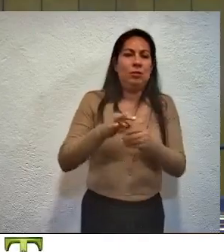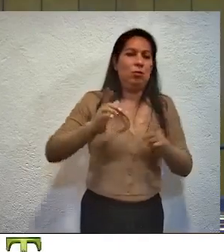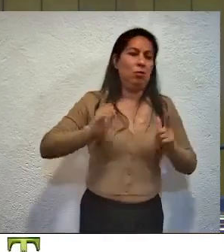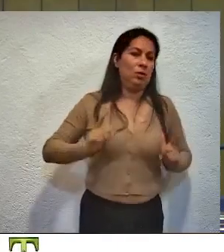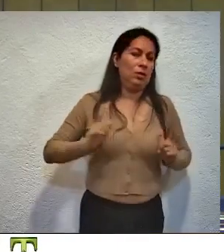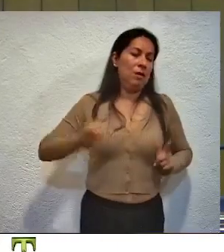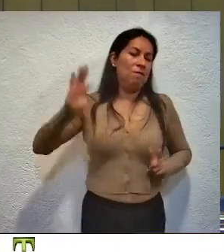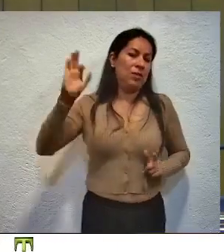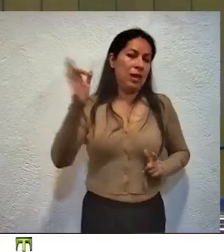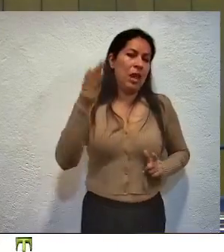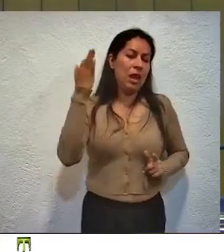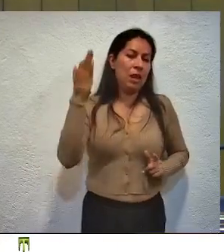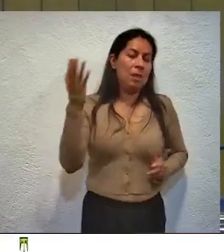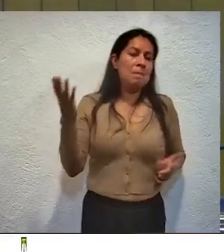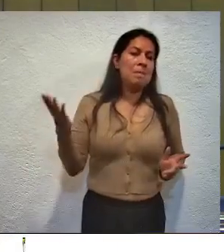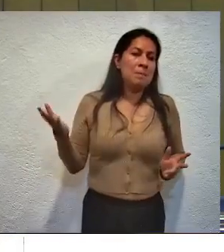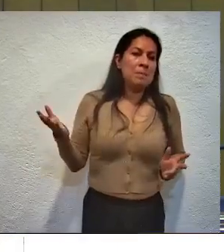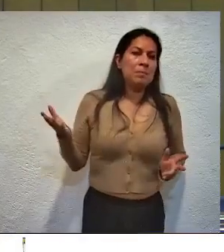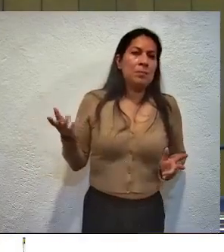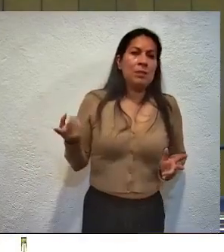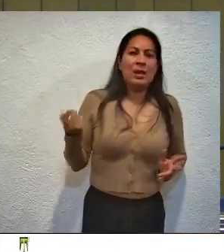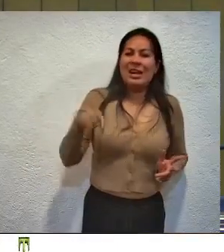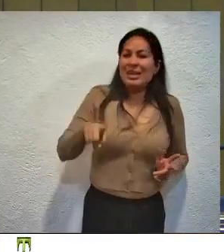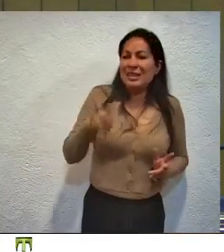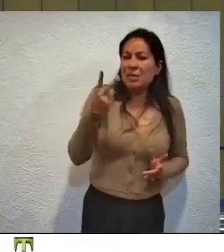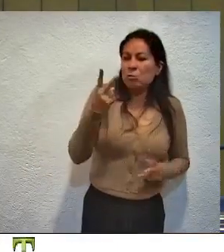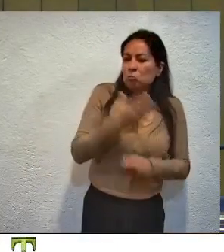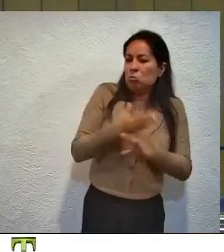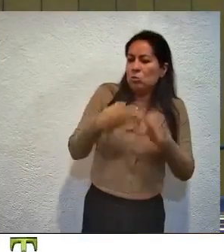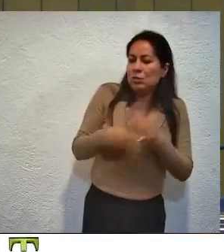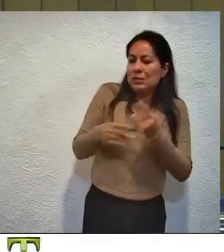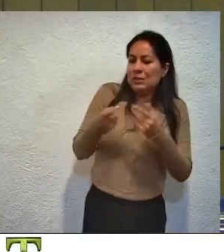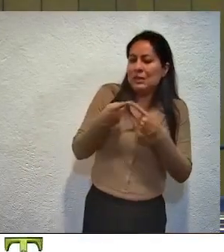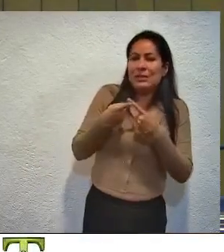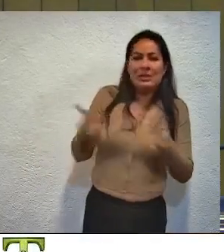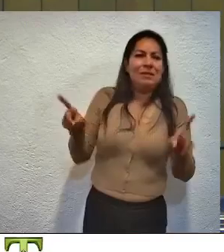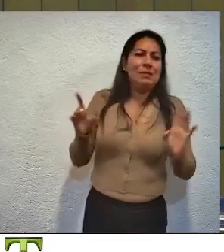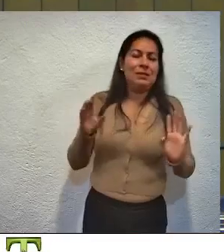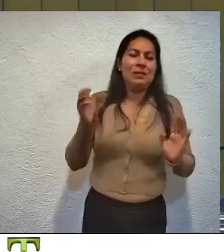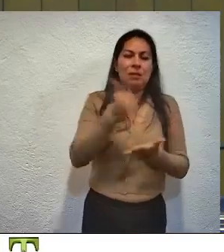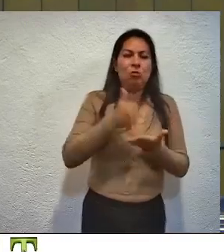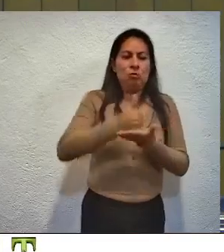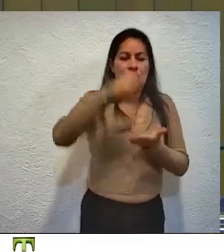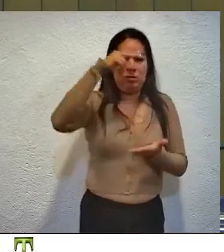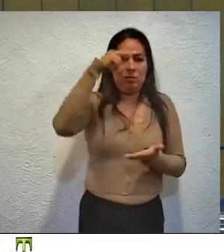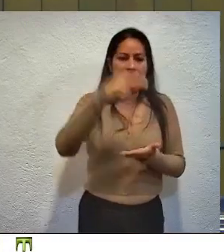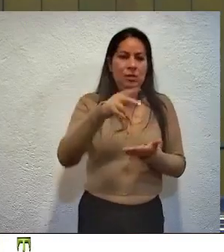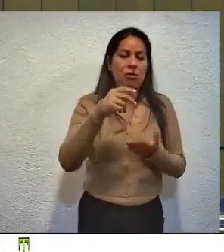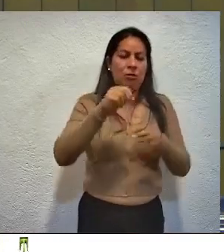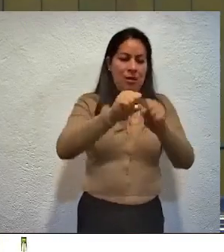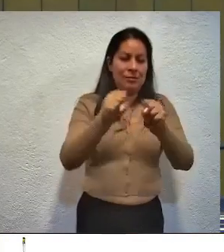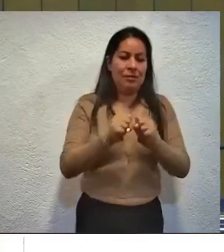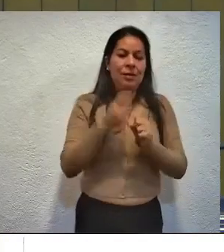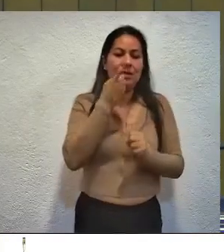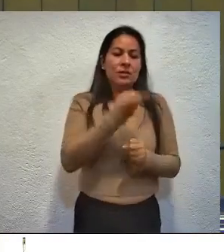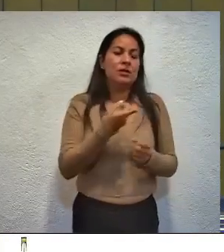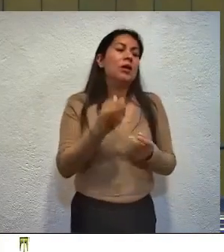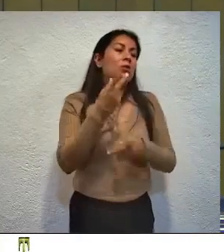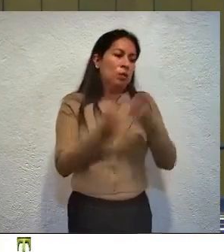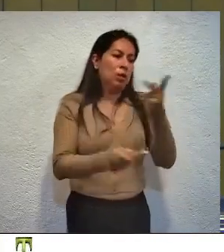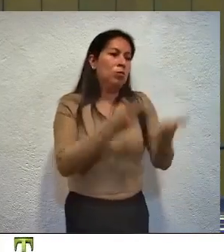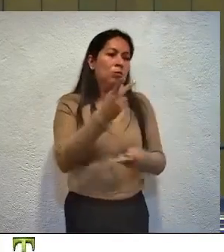Judicial Federal. Ordenan dos cosas distintas. La Sala Regional Ciudad de México ordena realizar precisamente una